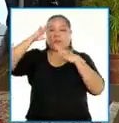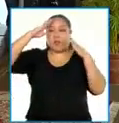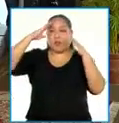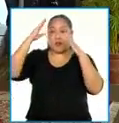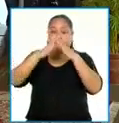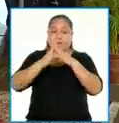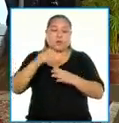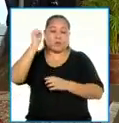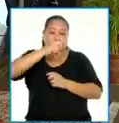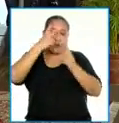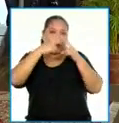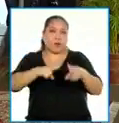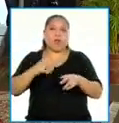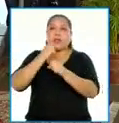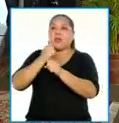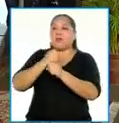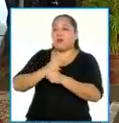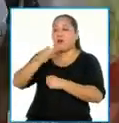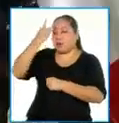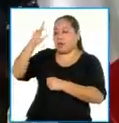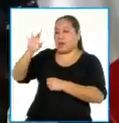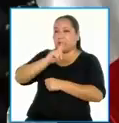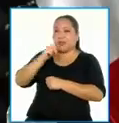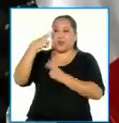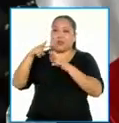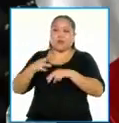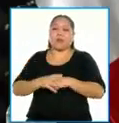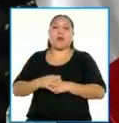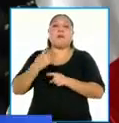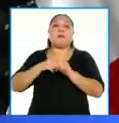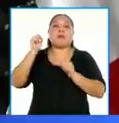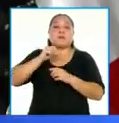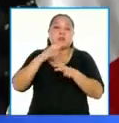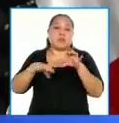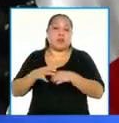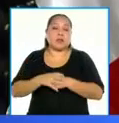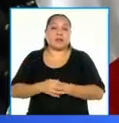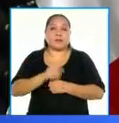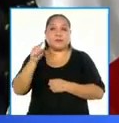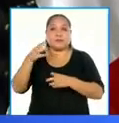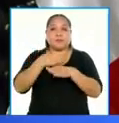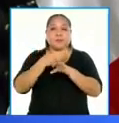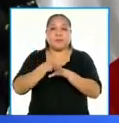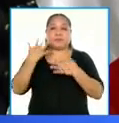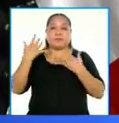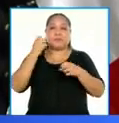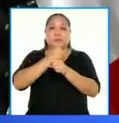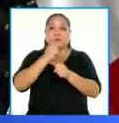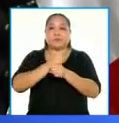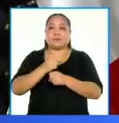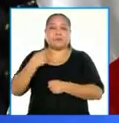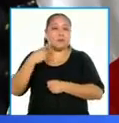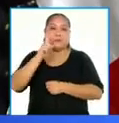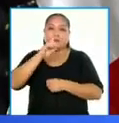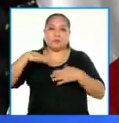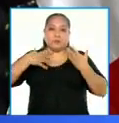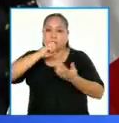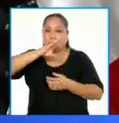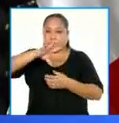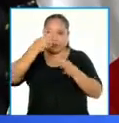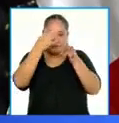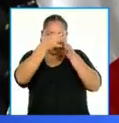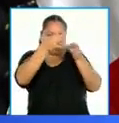trabajo de inteligencia no es visible, es invisible, pero se hace. En ese sentido se está trabajando. No puedo darles por ahora